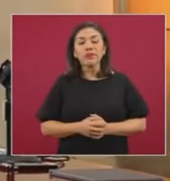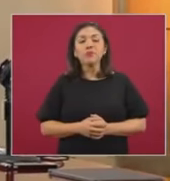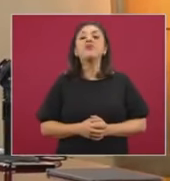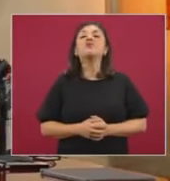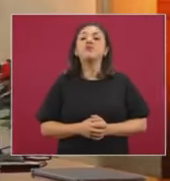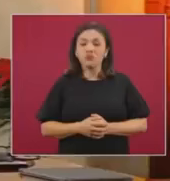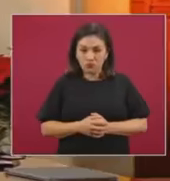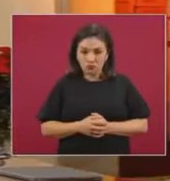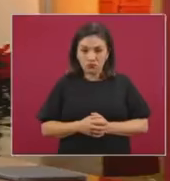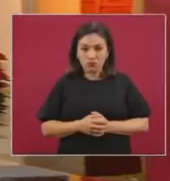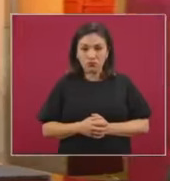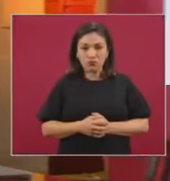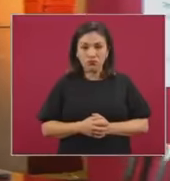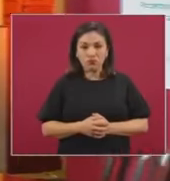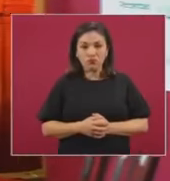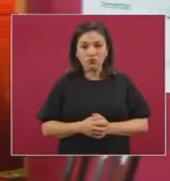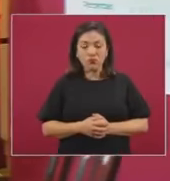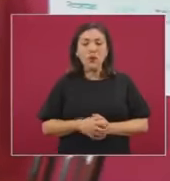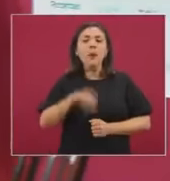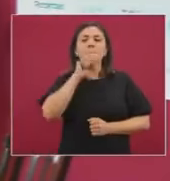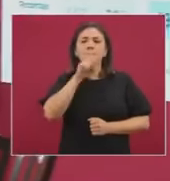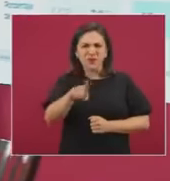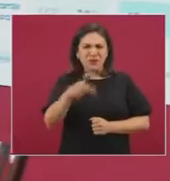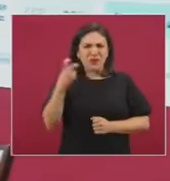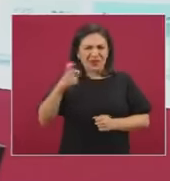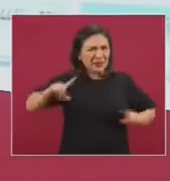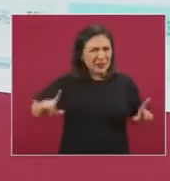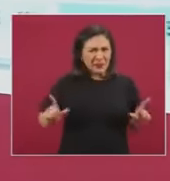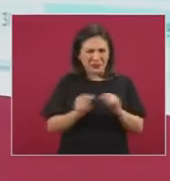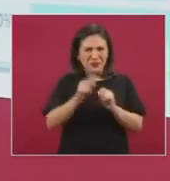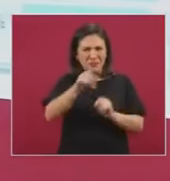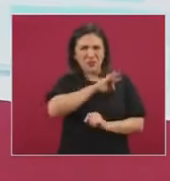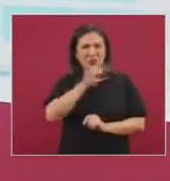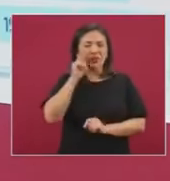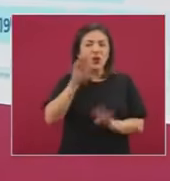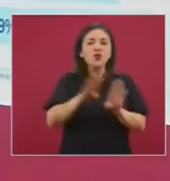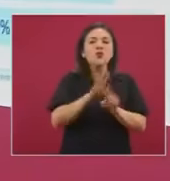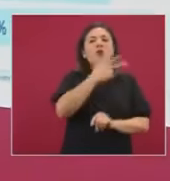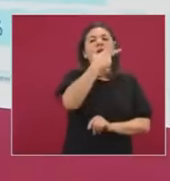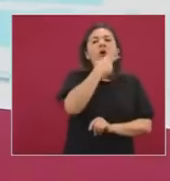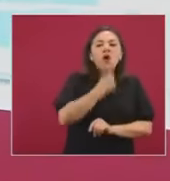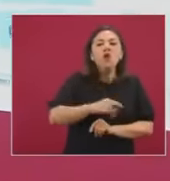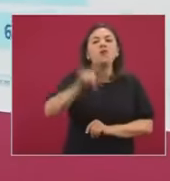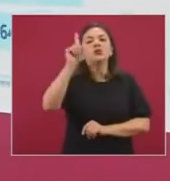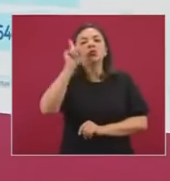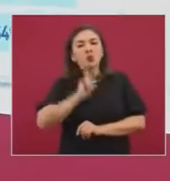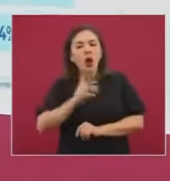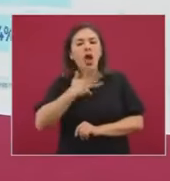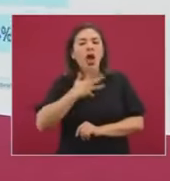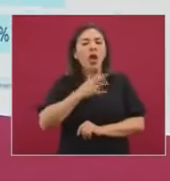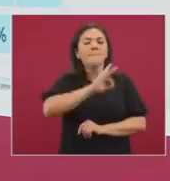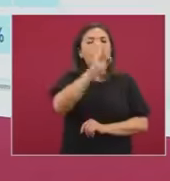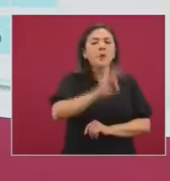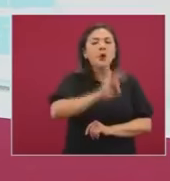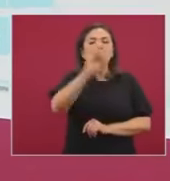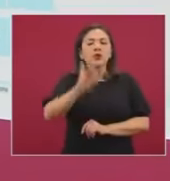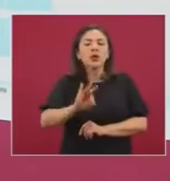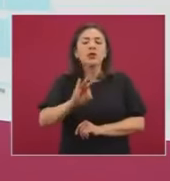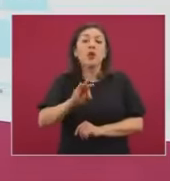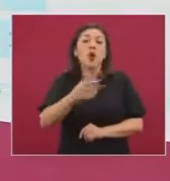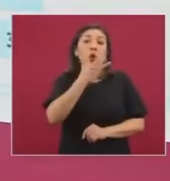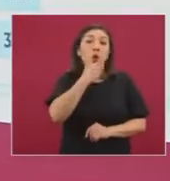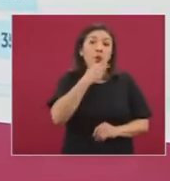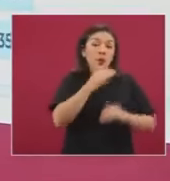Y también este resumen lo podemos ver tanto en hombres y mujeres, donde hay un porcentaje de exceso mayor en